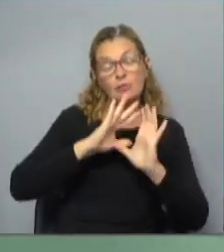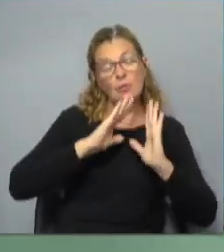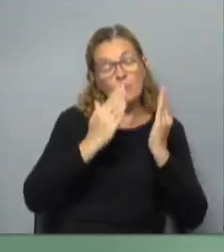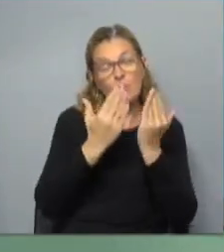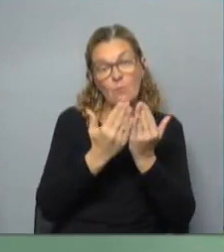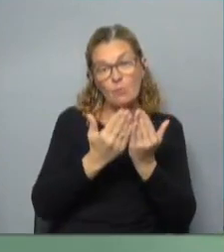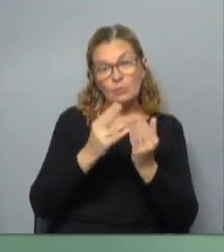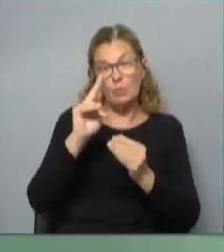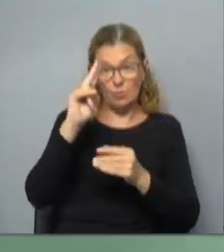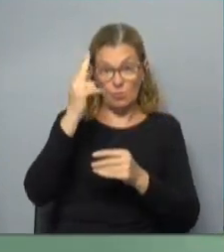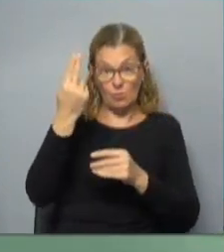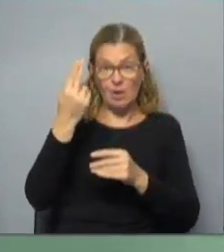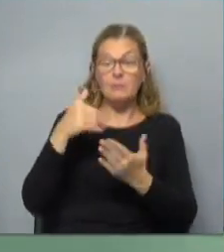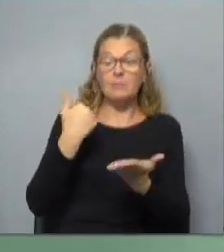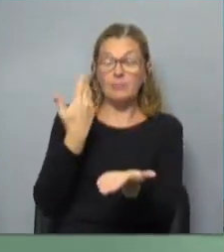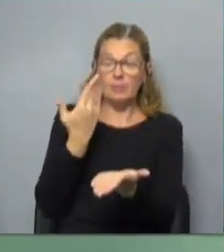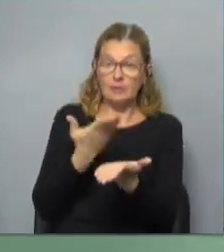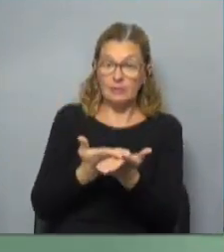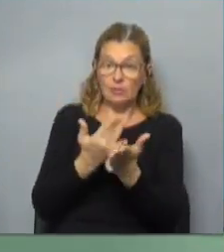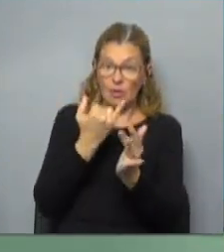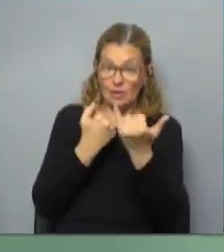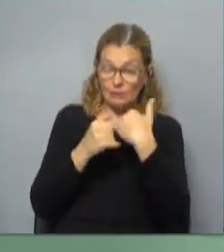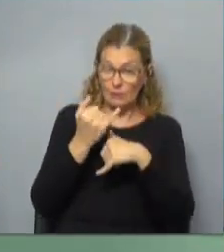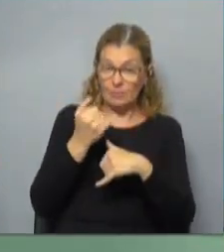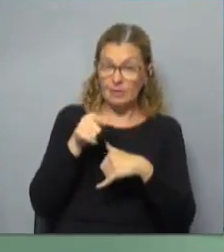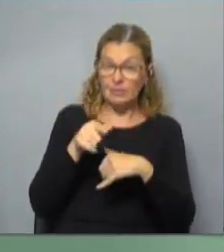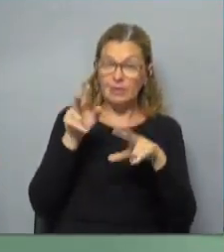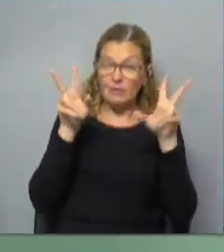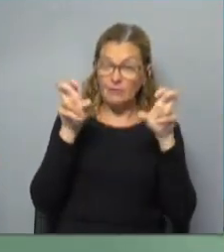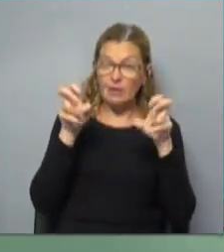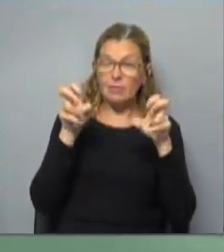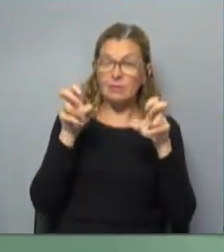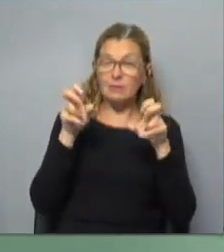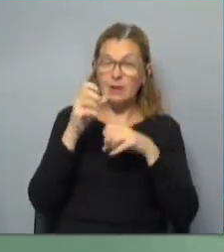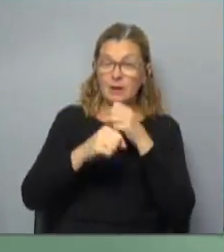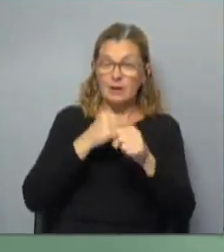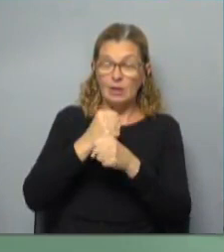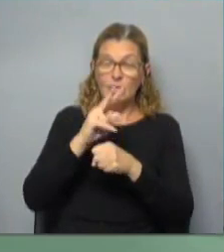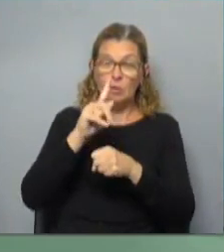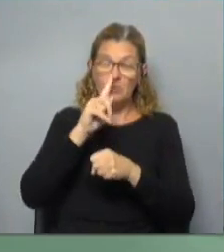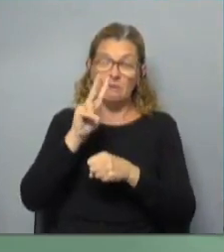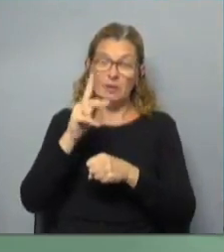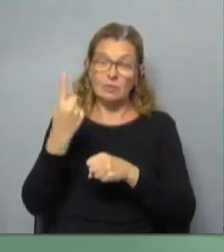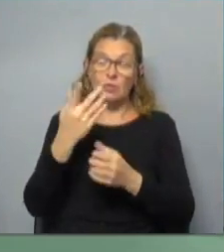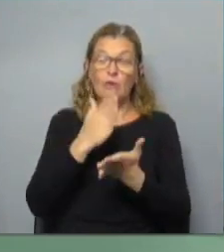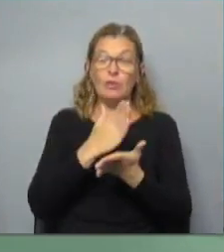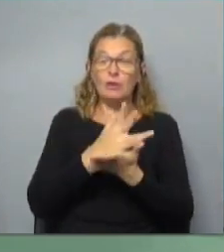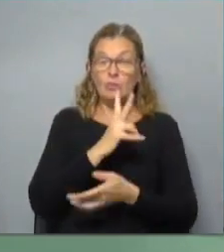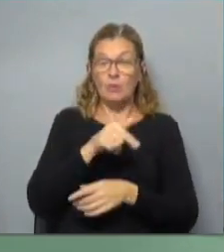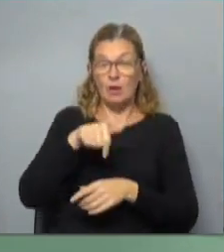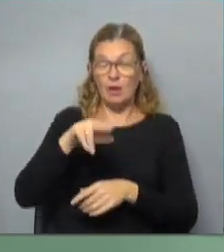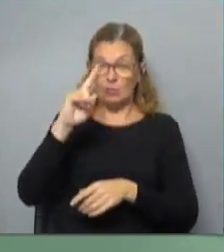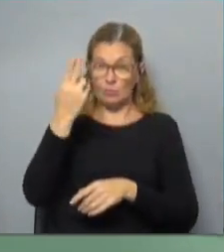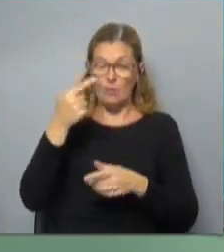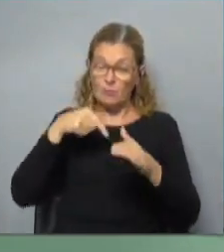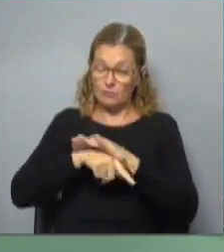internacional uruguay presentó el informe que tiene que ver con lo sucedido en el año 2021 con los derechos humanos aquí en nuestro país estaremos